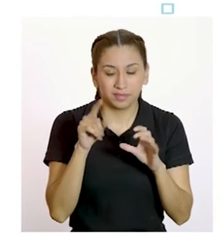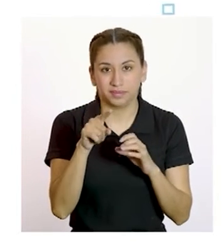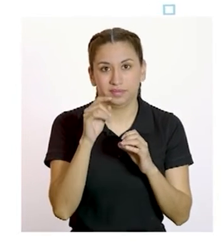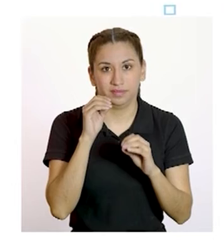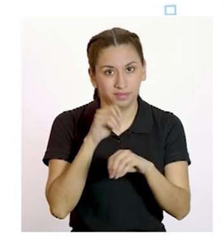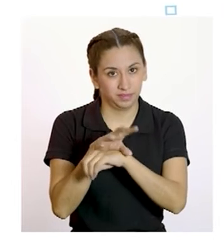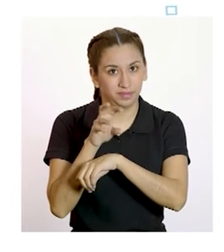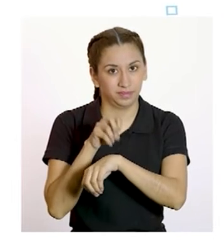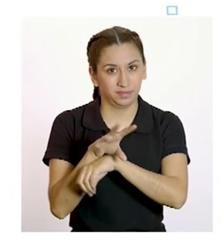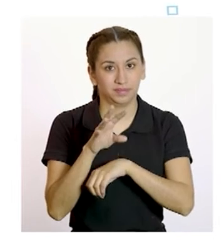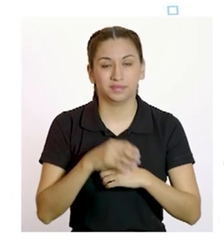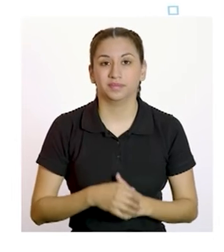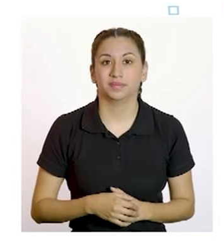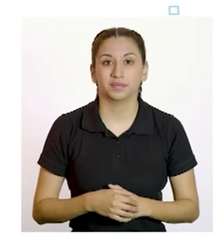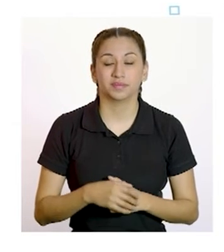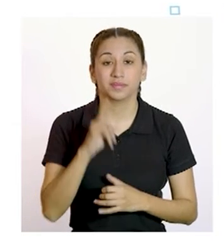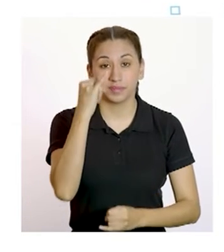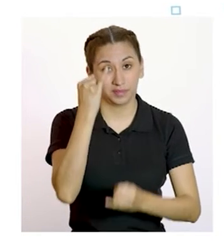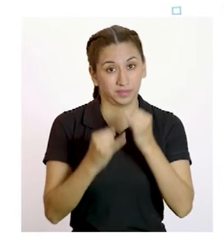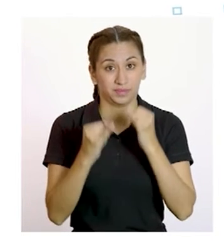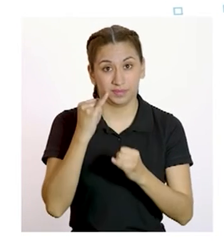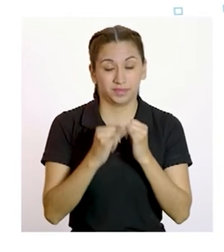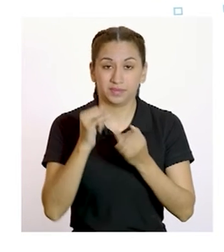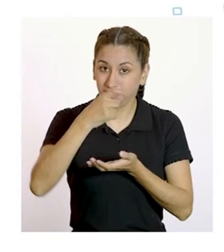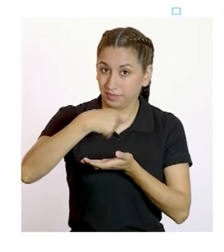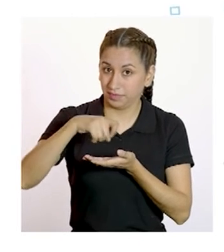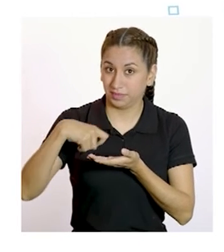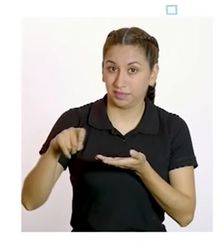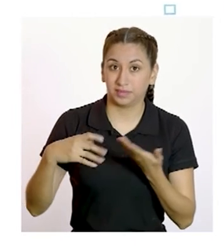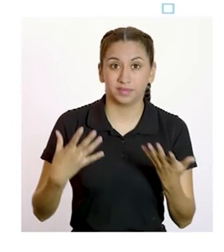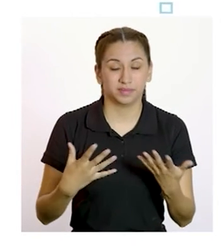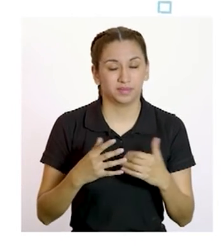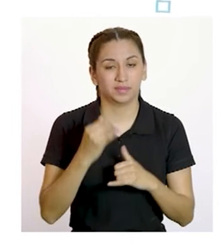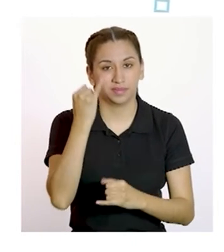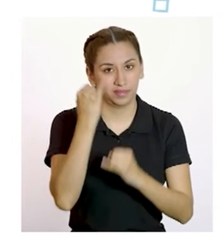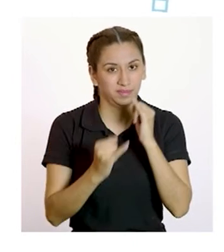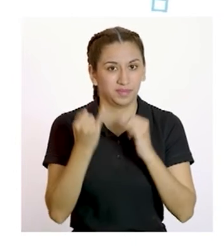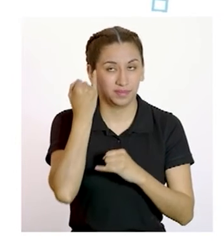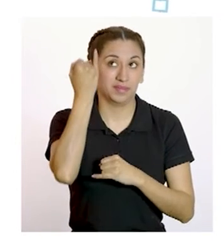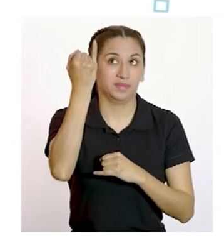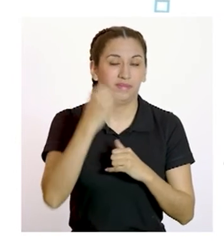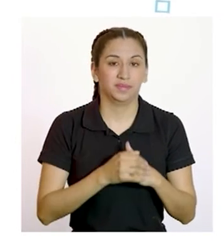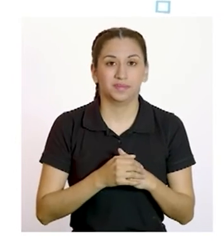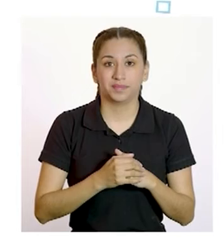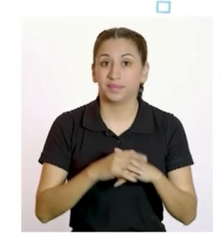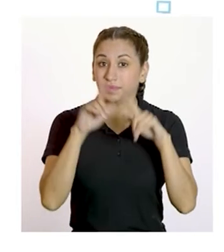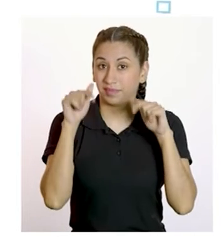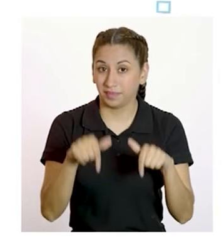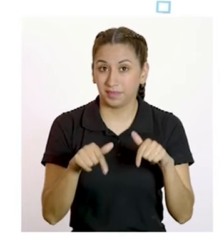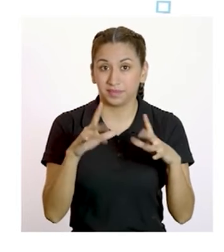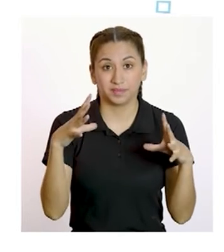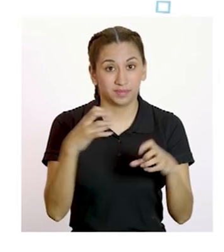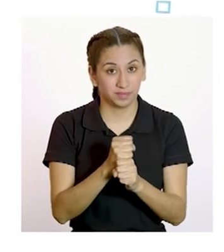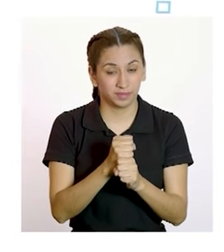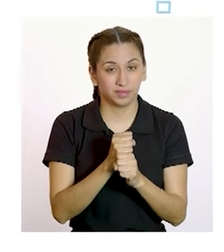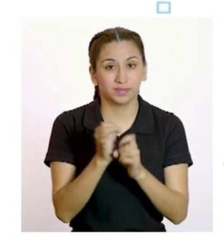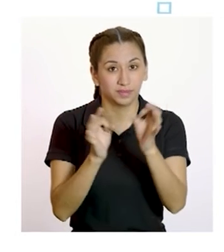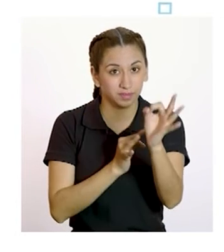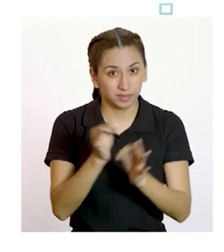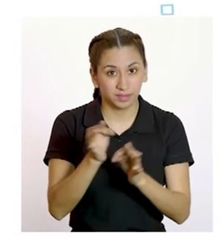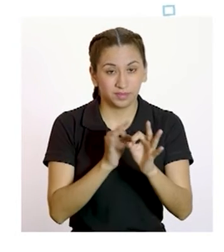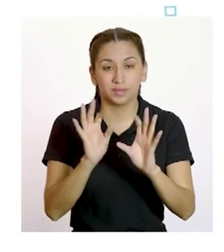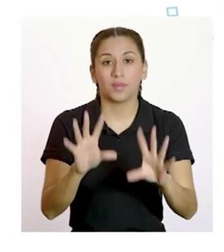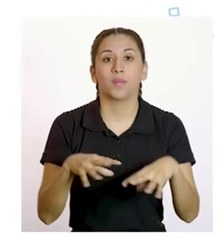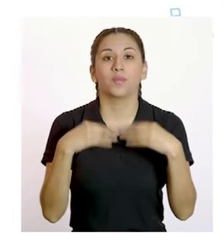estas recomendaciones. Y en la parte final escribiremos la conclusión. Aquí, de manera